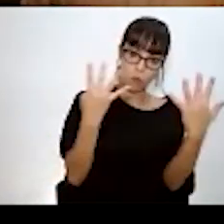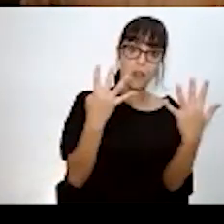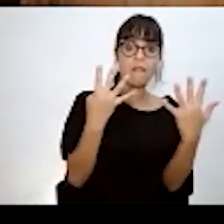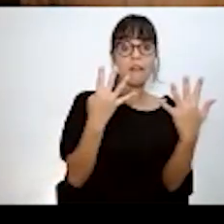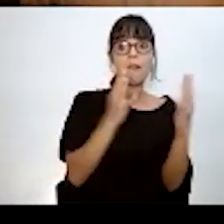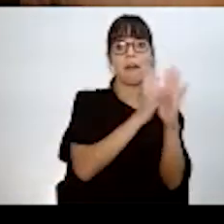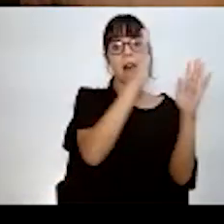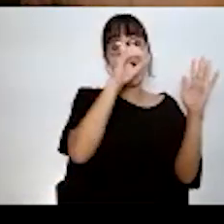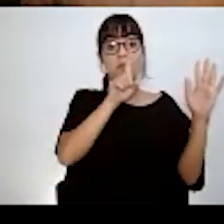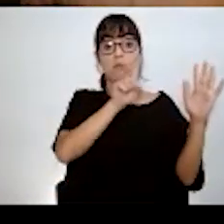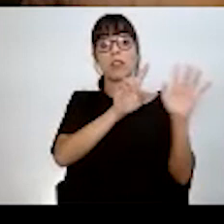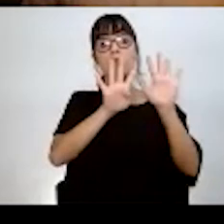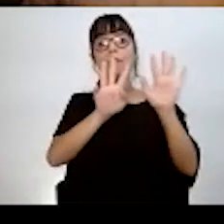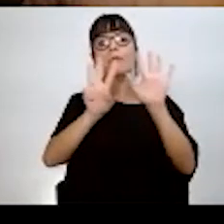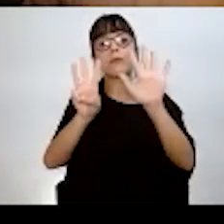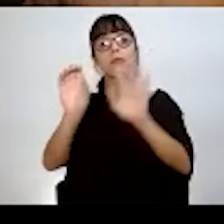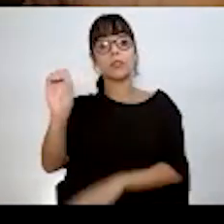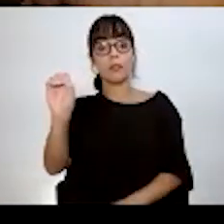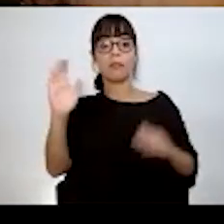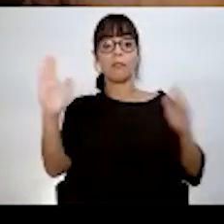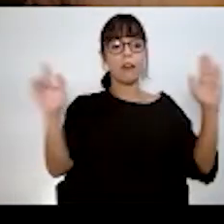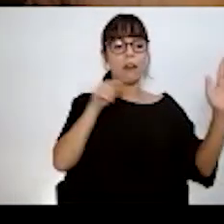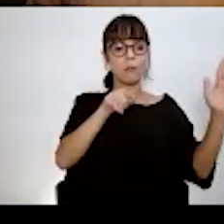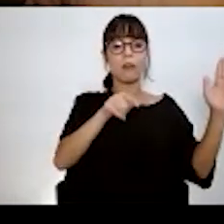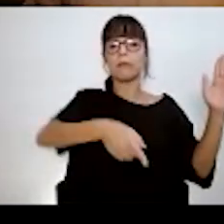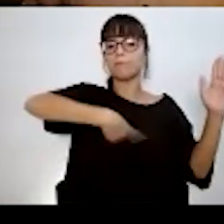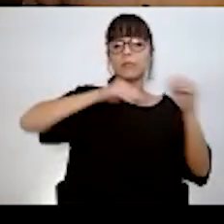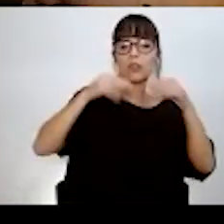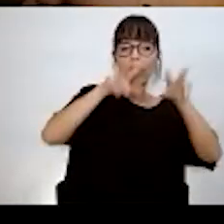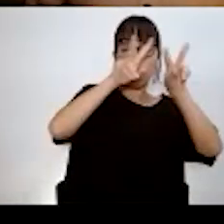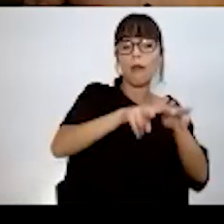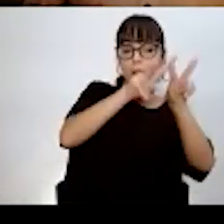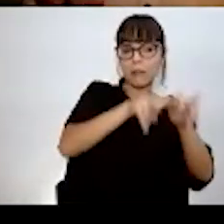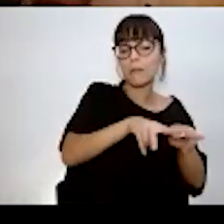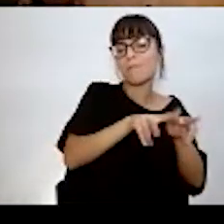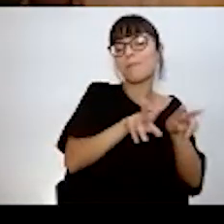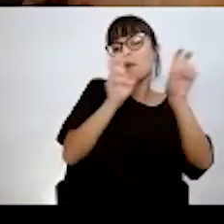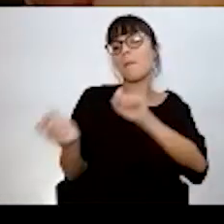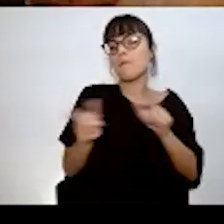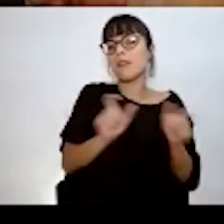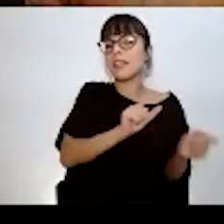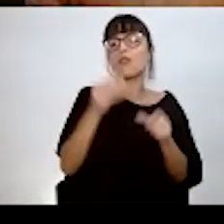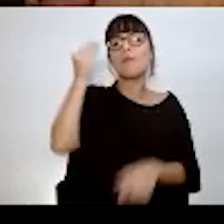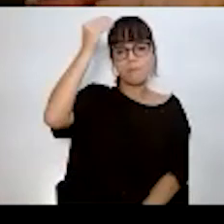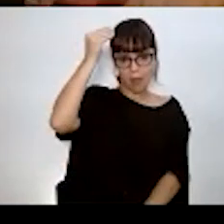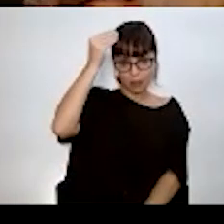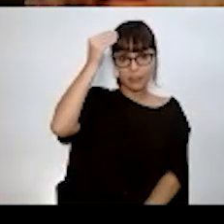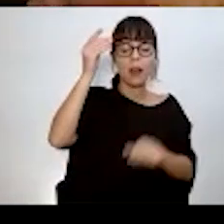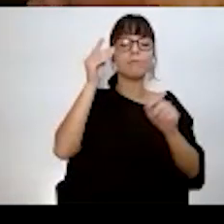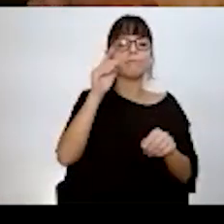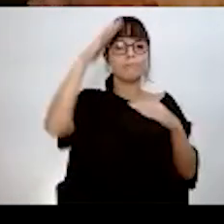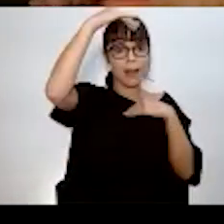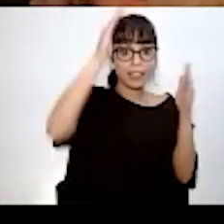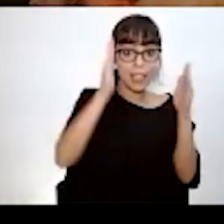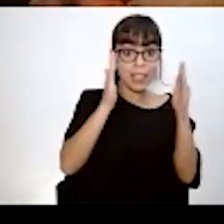años 80, sí que formó parte de nuestra historiografía, pero al estar asociados a discursos